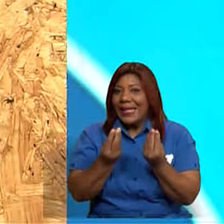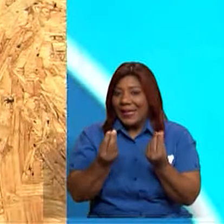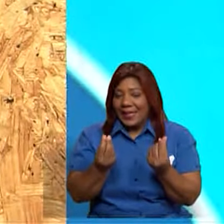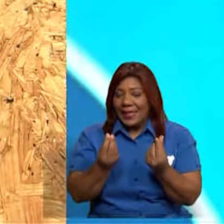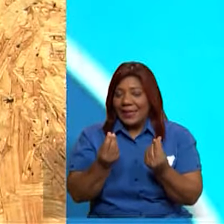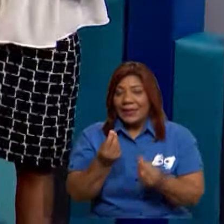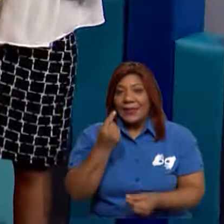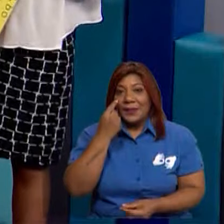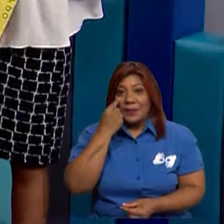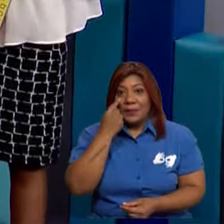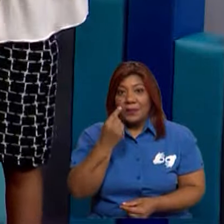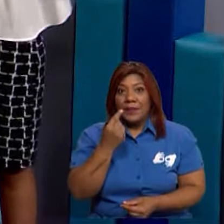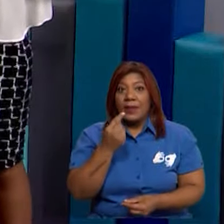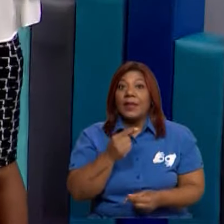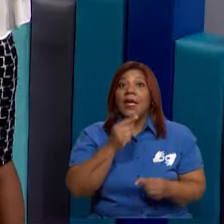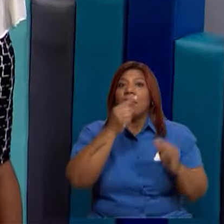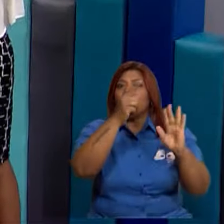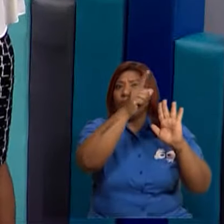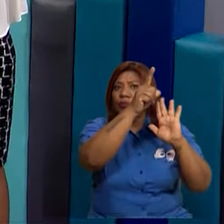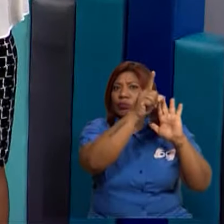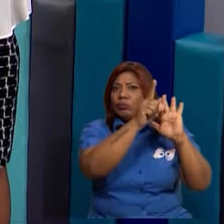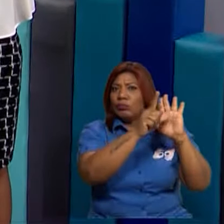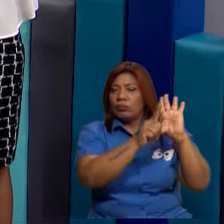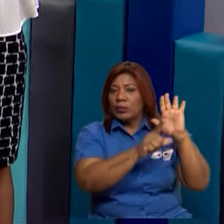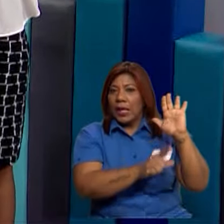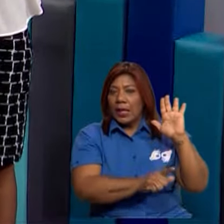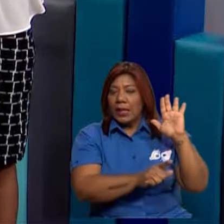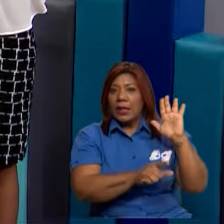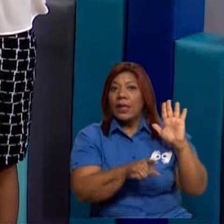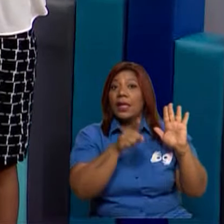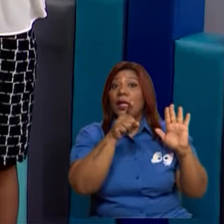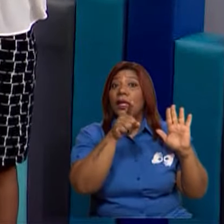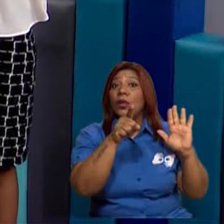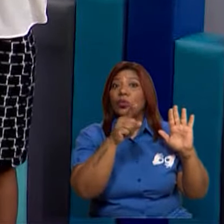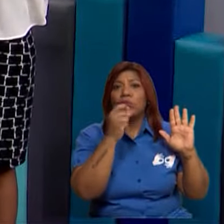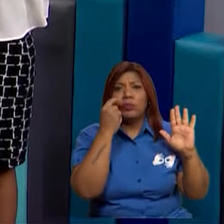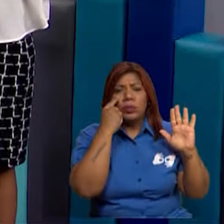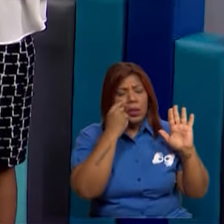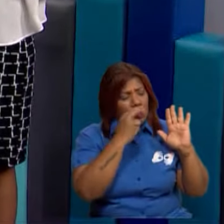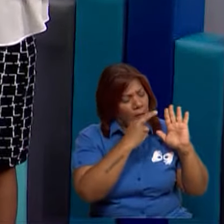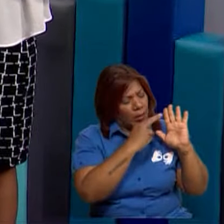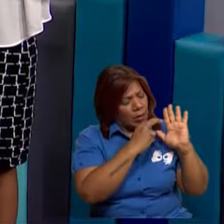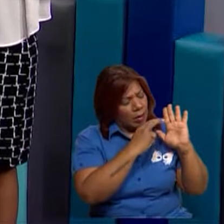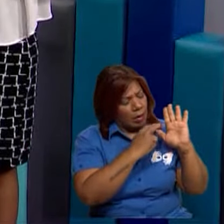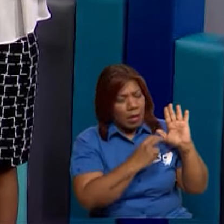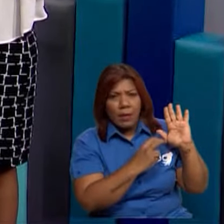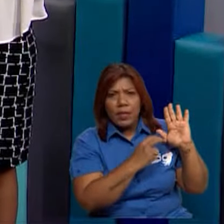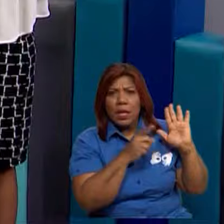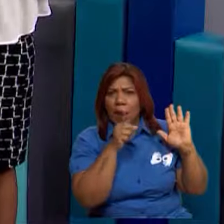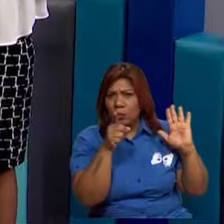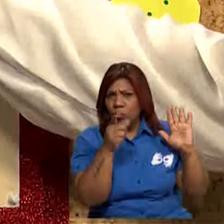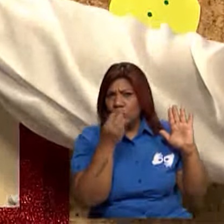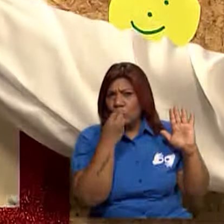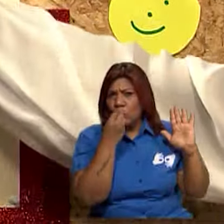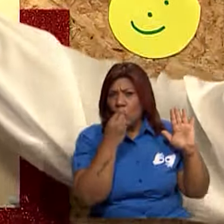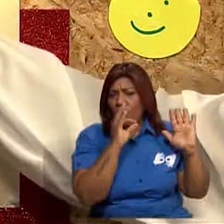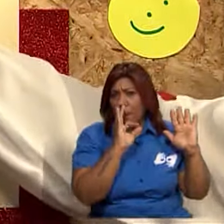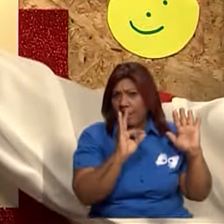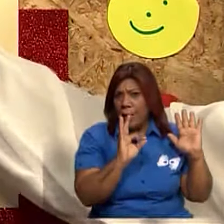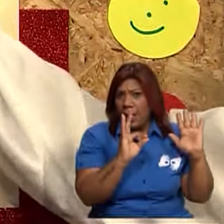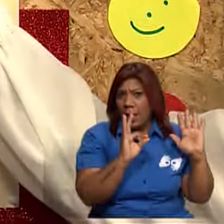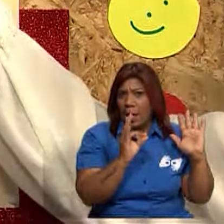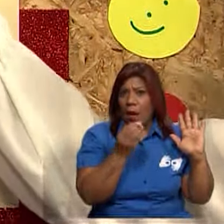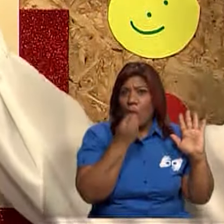vamos a ver de este lado, tenemos nuestra autoevaluación en la cual vamos a trabajar si hemos